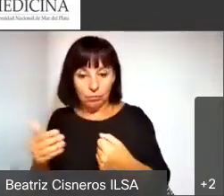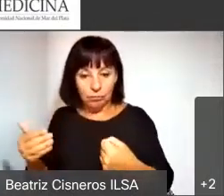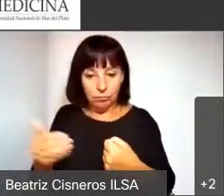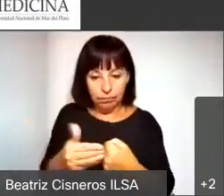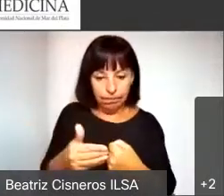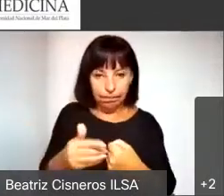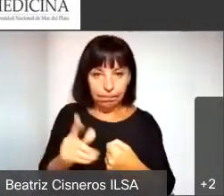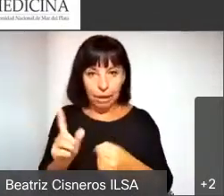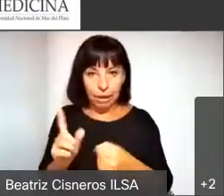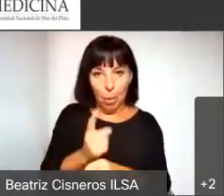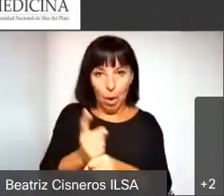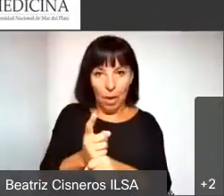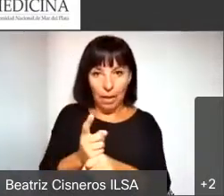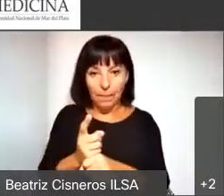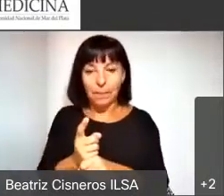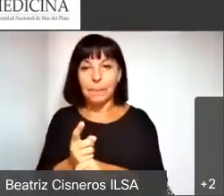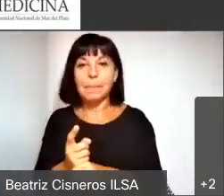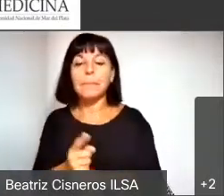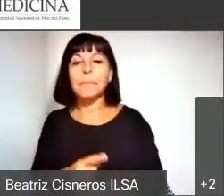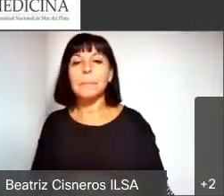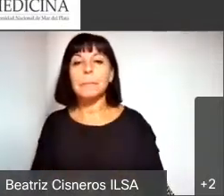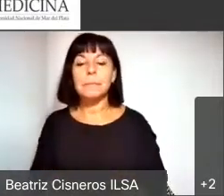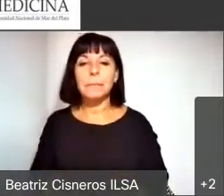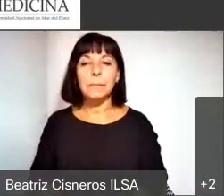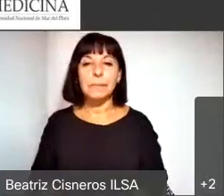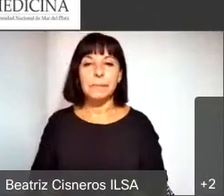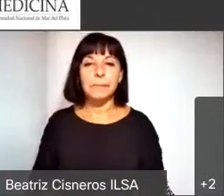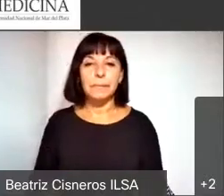tiene así como un retorno. No pueden.